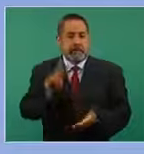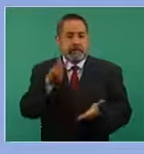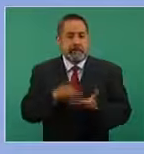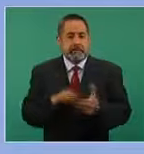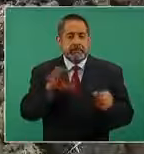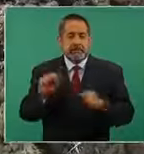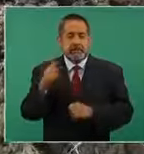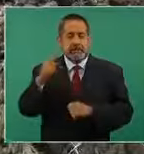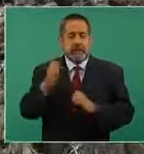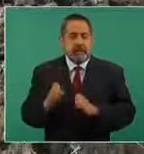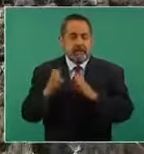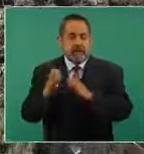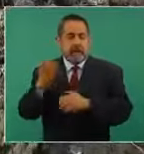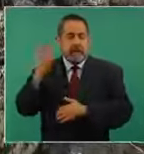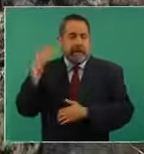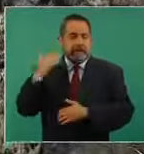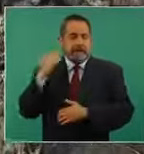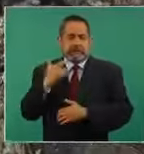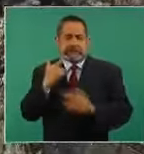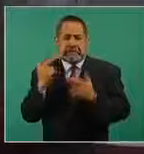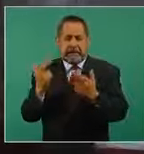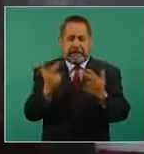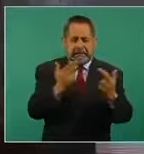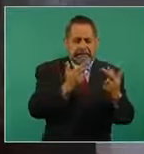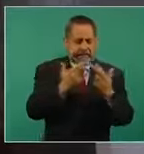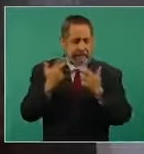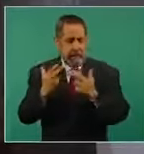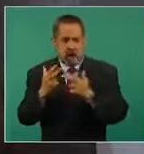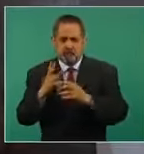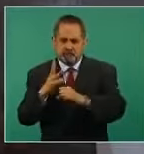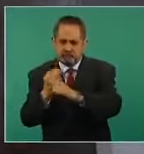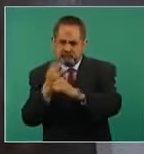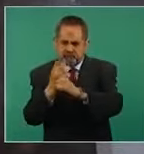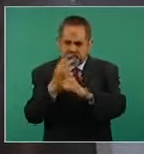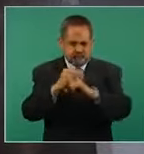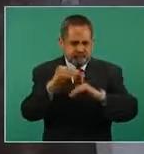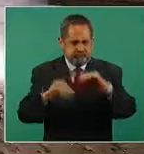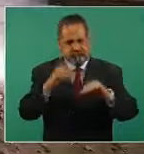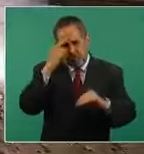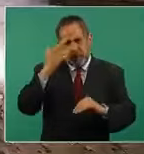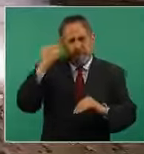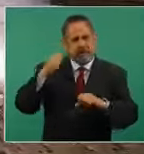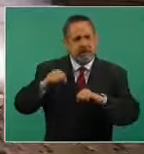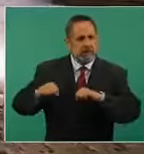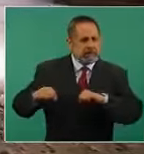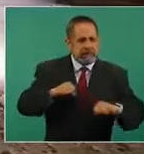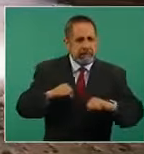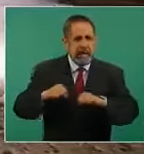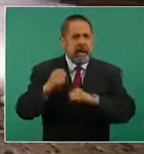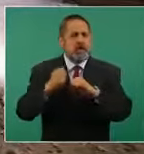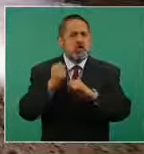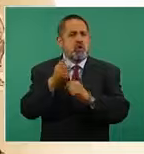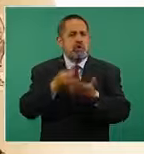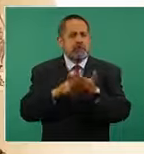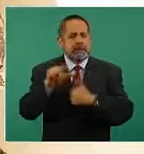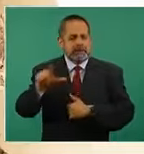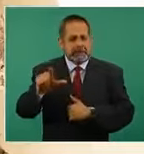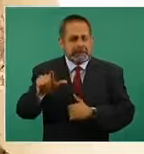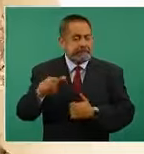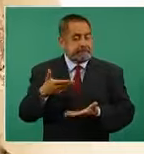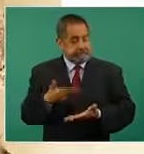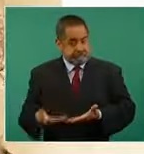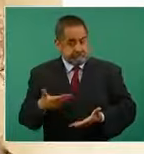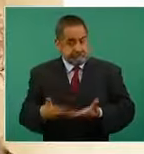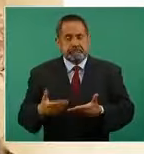inmuebles del patrimonio edificado histórico y artístico fueron afectados por los sismos de 2017 al día de hoy